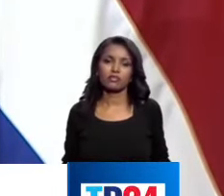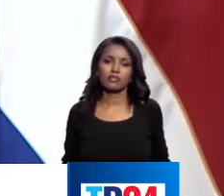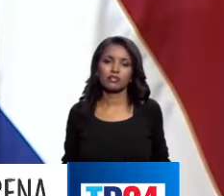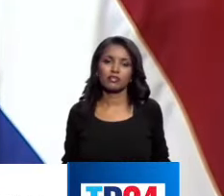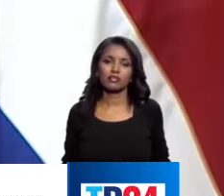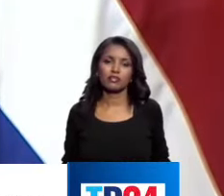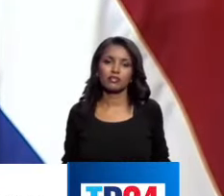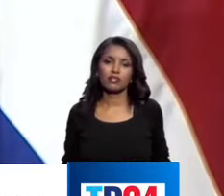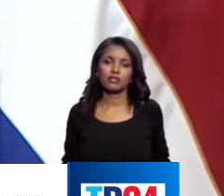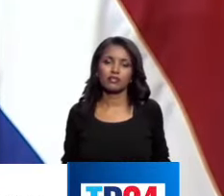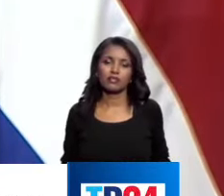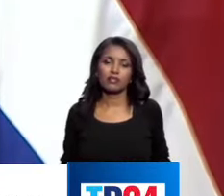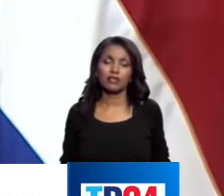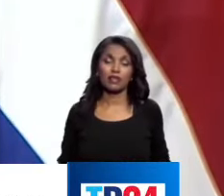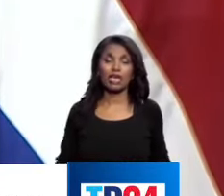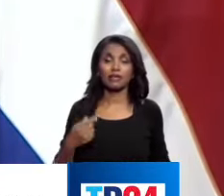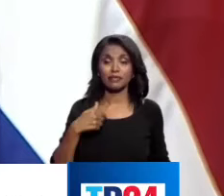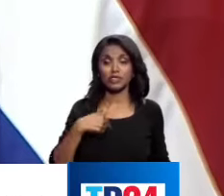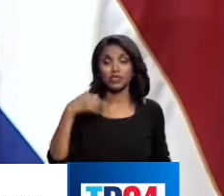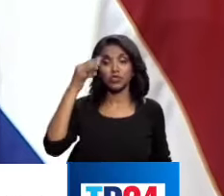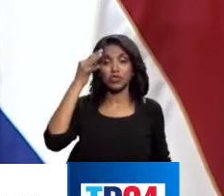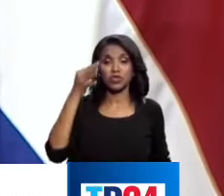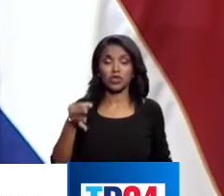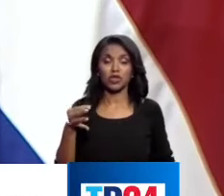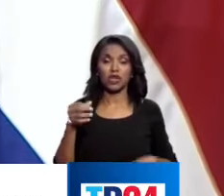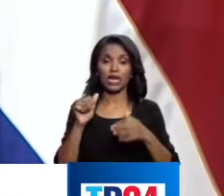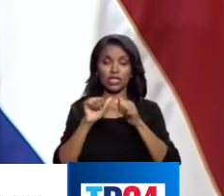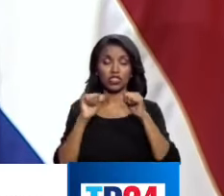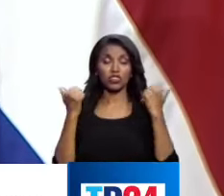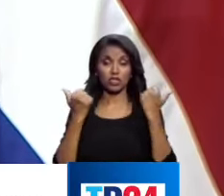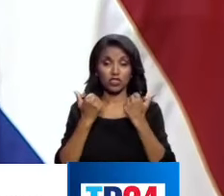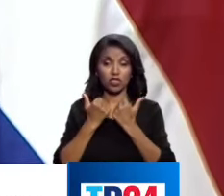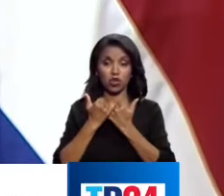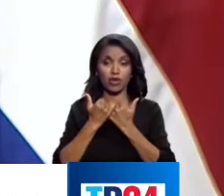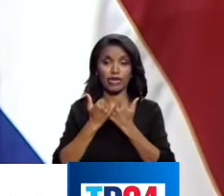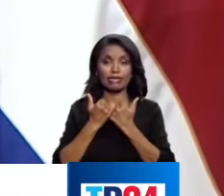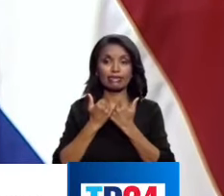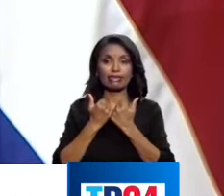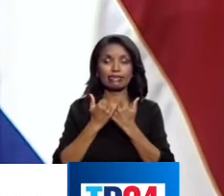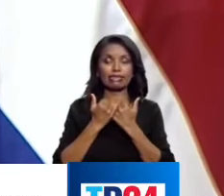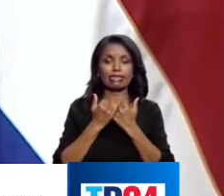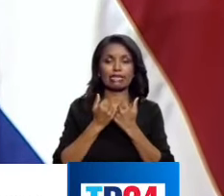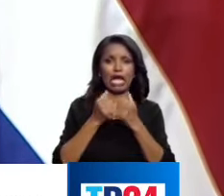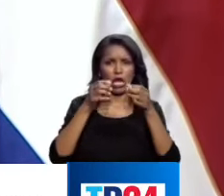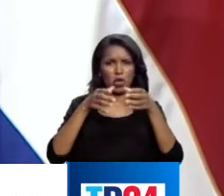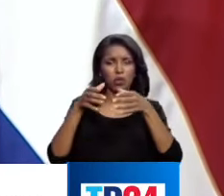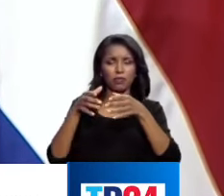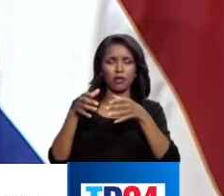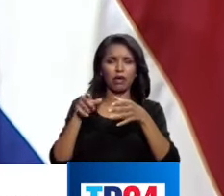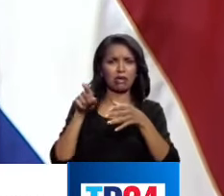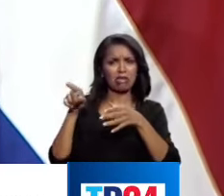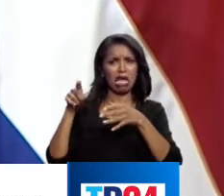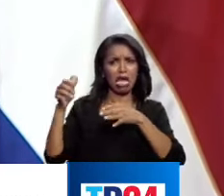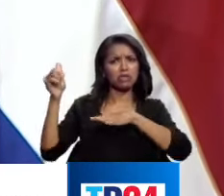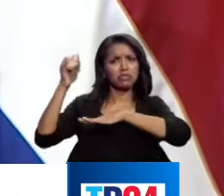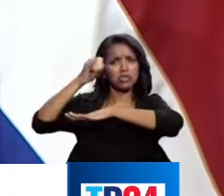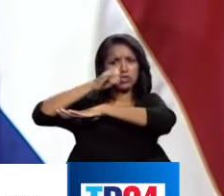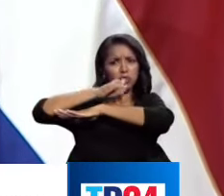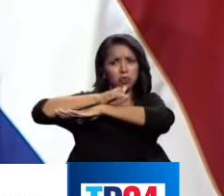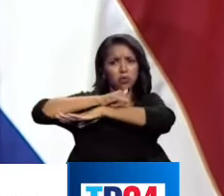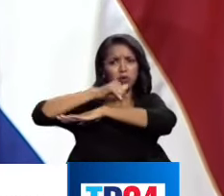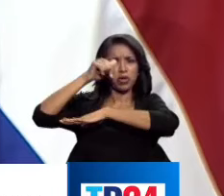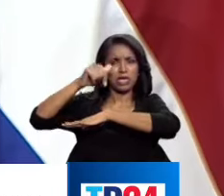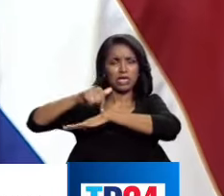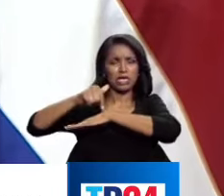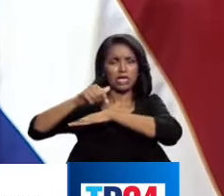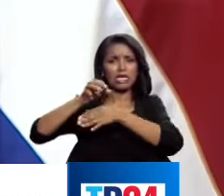Interesante pregunta. Yo soy creyente de las asociaciones público-privadas. Yo creo que esos aeropuertos en las periferias de la ciudad y